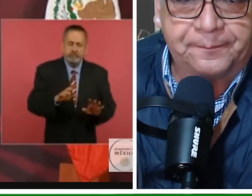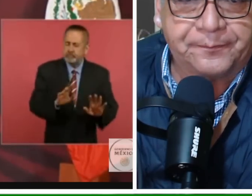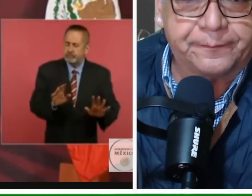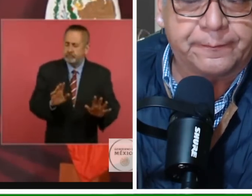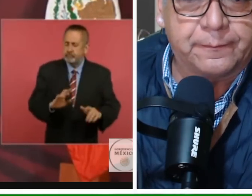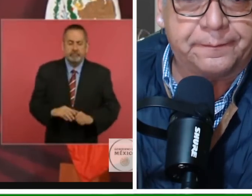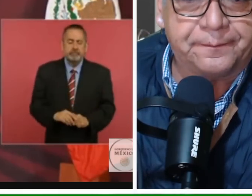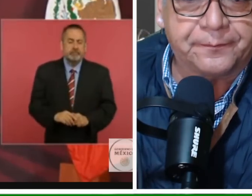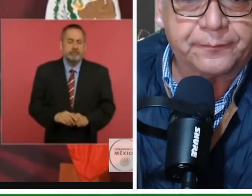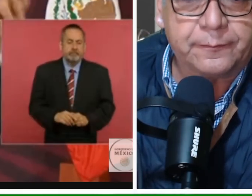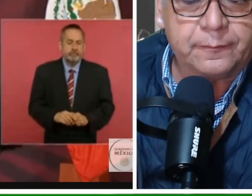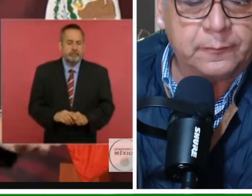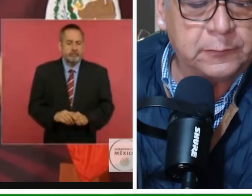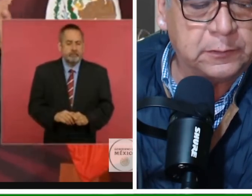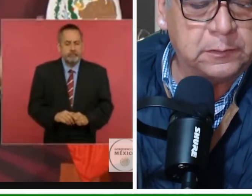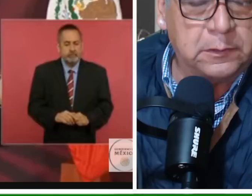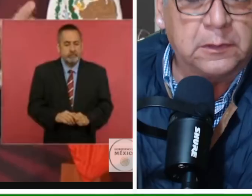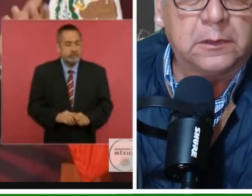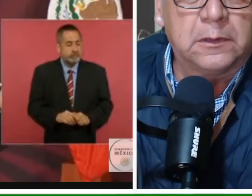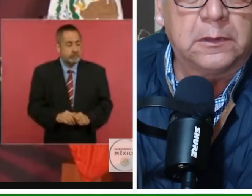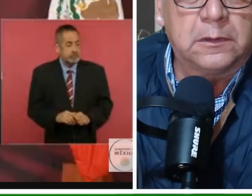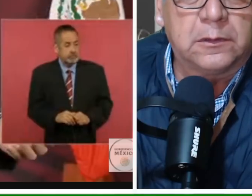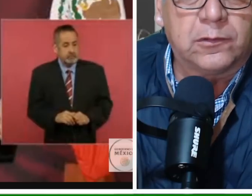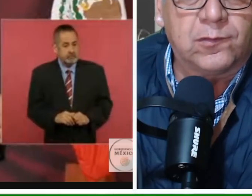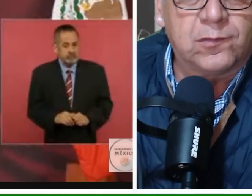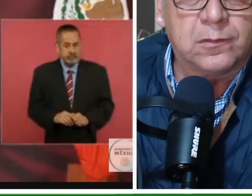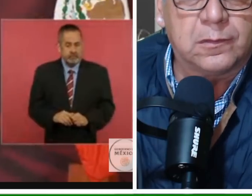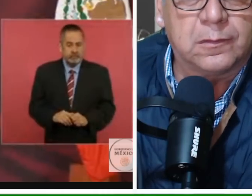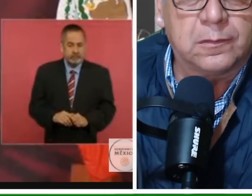Sí, estamos aceptando hasta